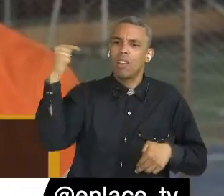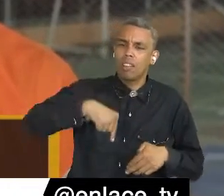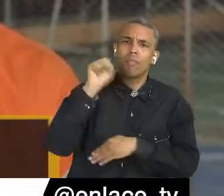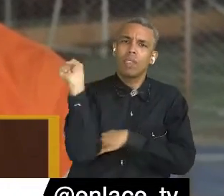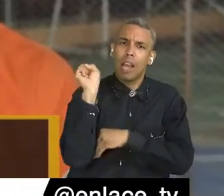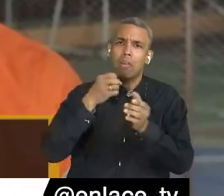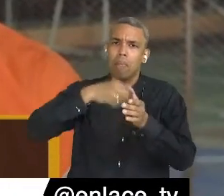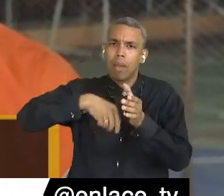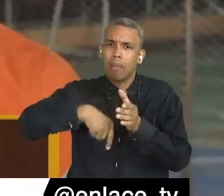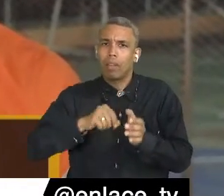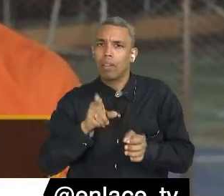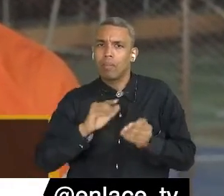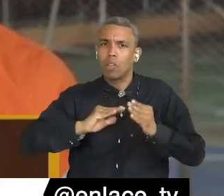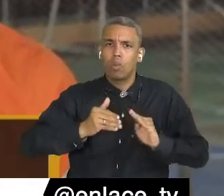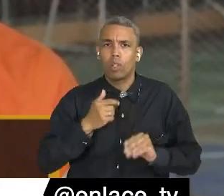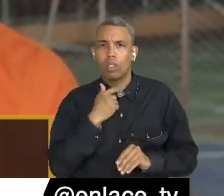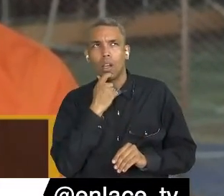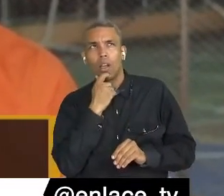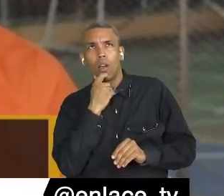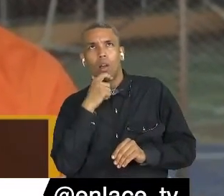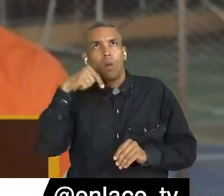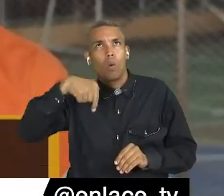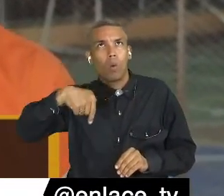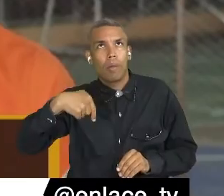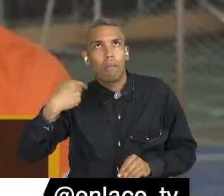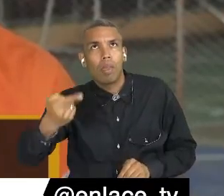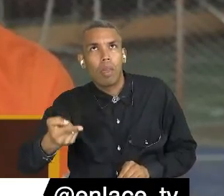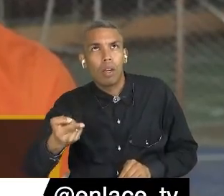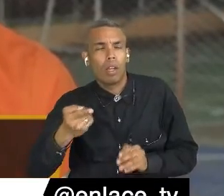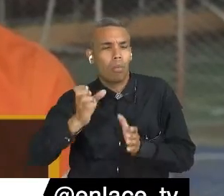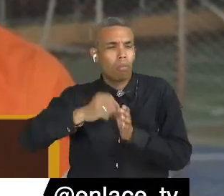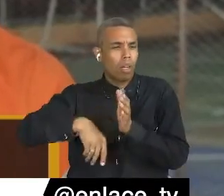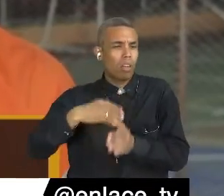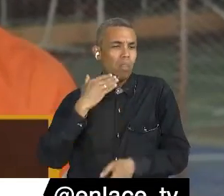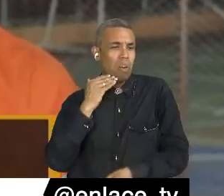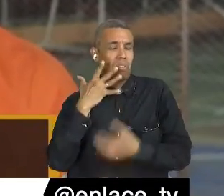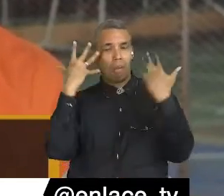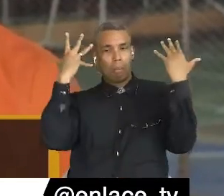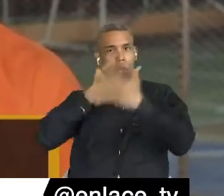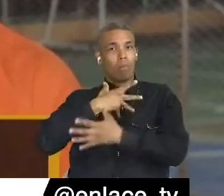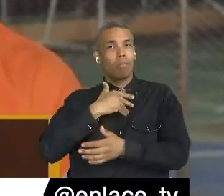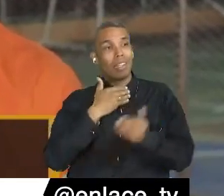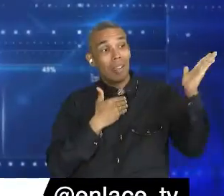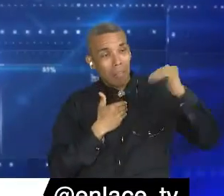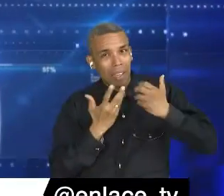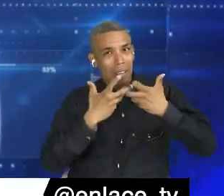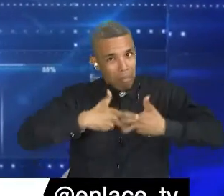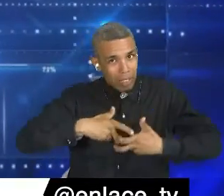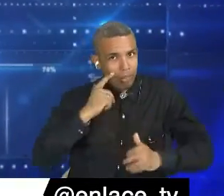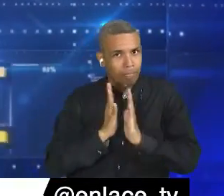esté enterada y pueda disponer los residuos, sacar sus basuras en los días y en los horarios establecidos.